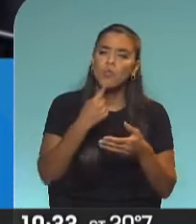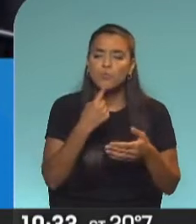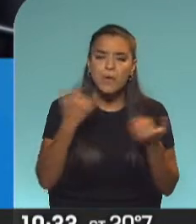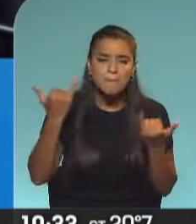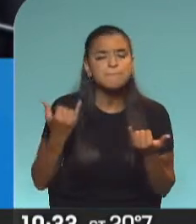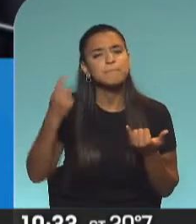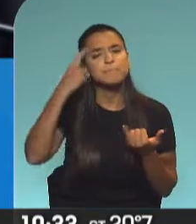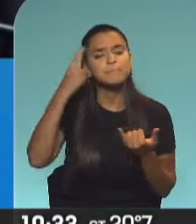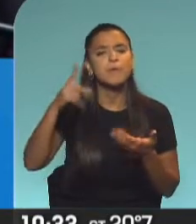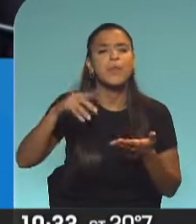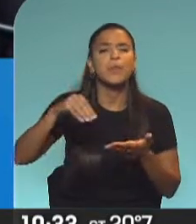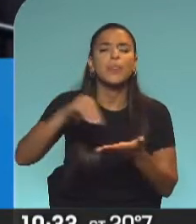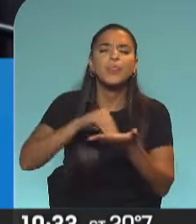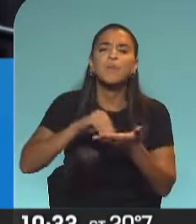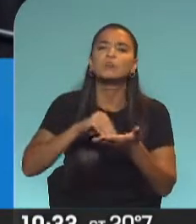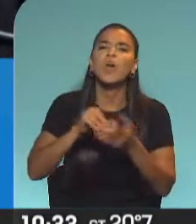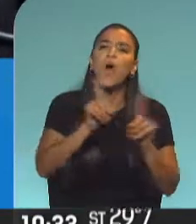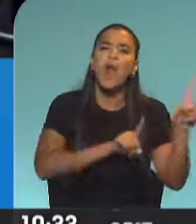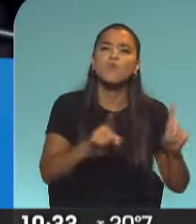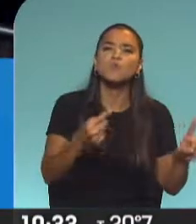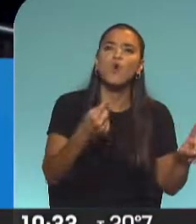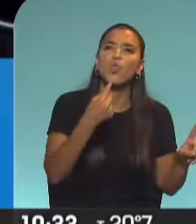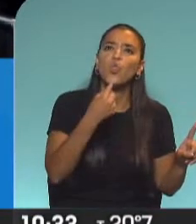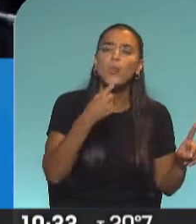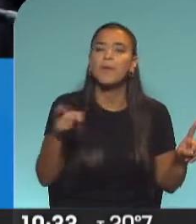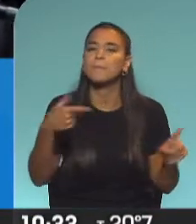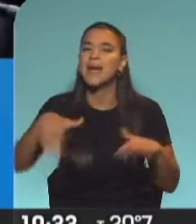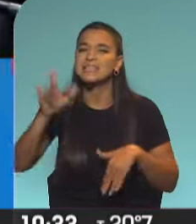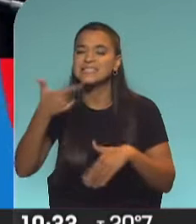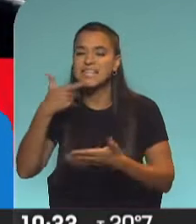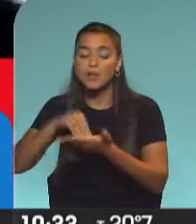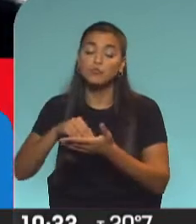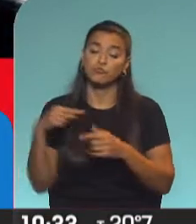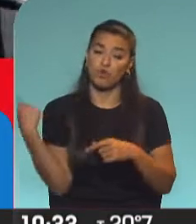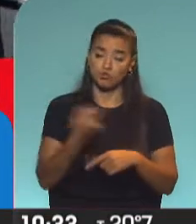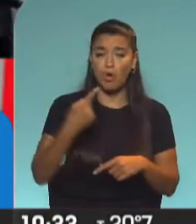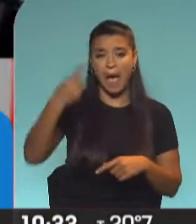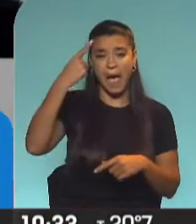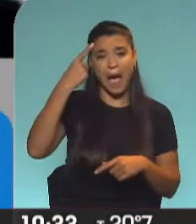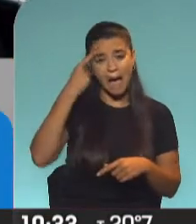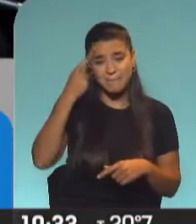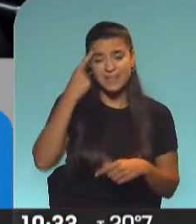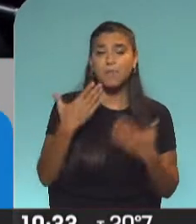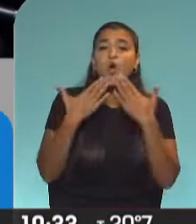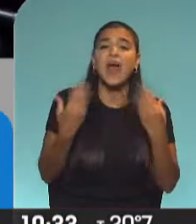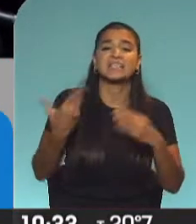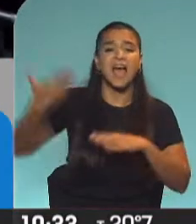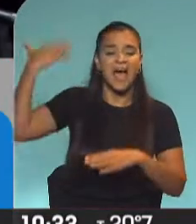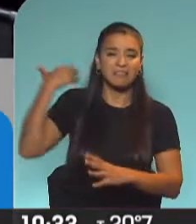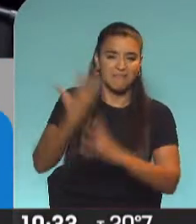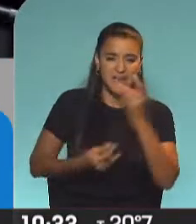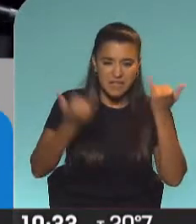que pensar en los diputados indecisos? Bueno, lo primero que digo es que hemos aprendido de nuestros errores. Este debate lo hemos dado en conjunto,